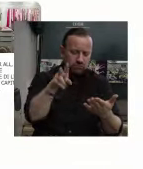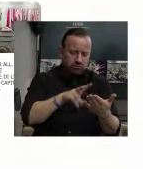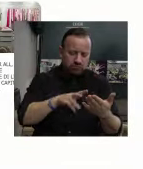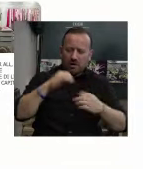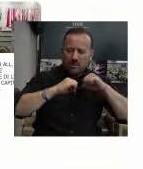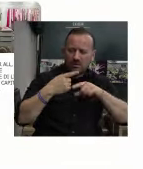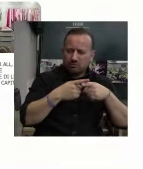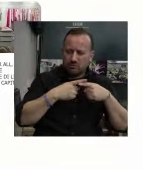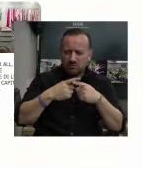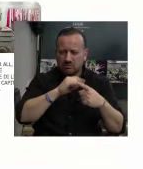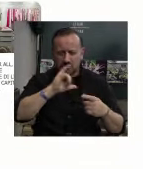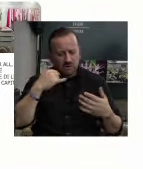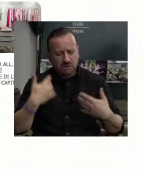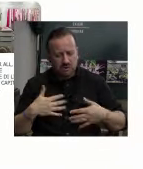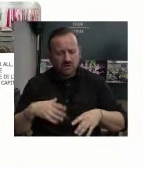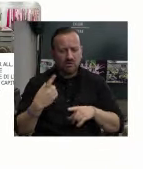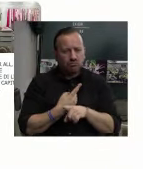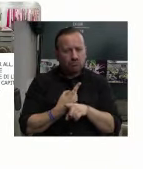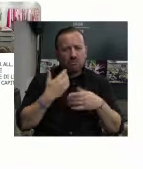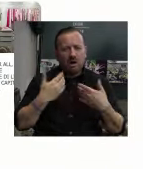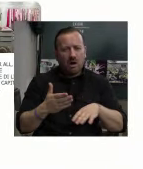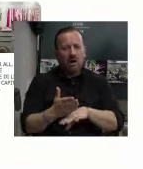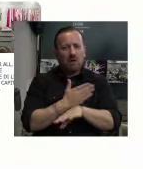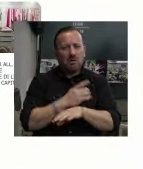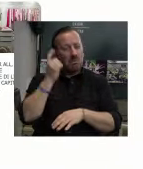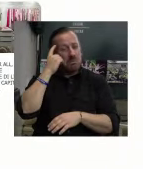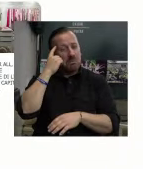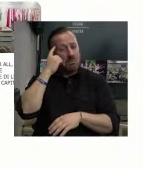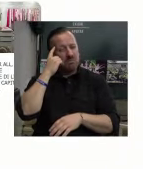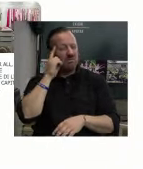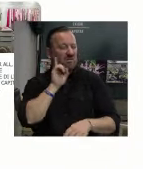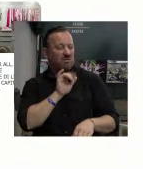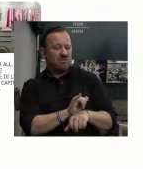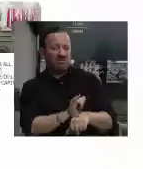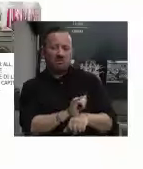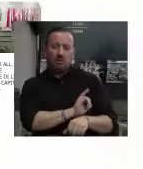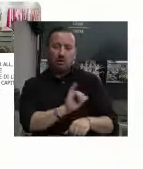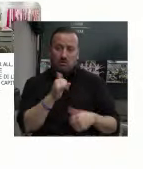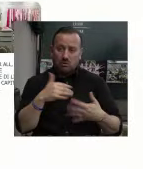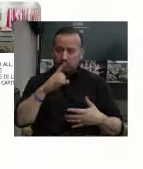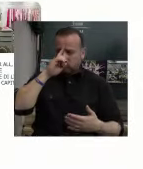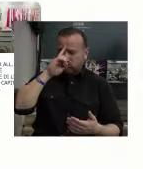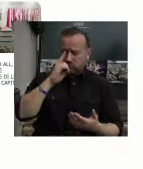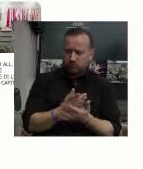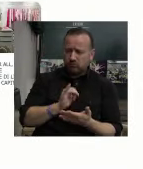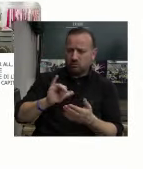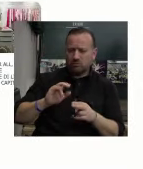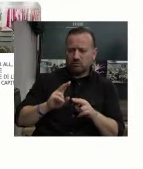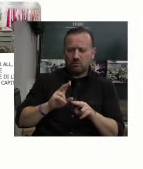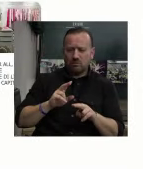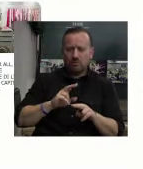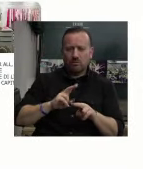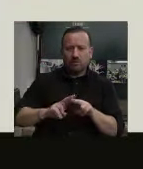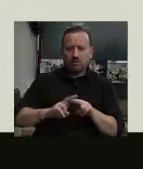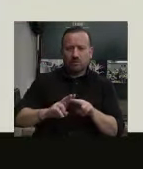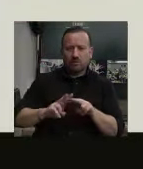sociales ya hablábamos de eso antes y la gente no nos creía pero cuando ya decimos que juno lo dijo entonces parece el arribismo social